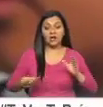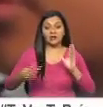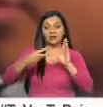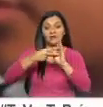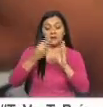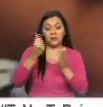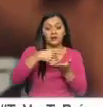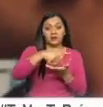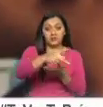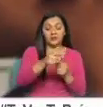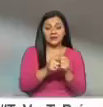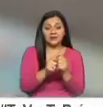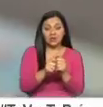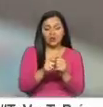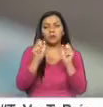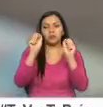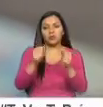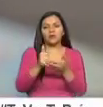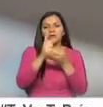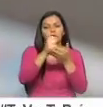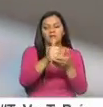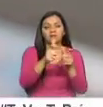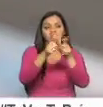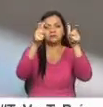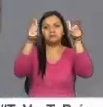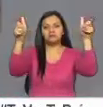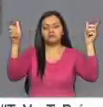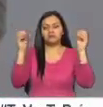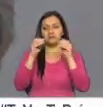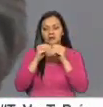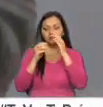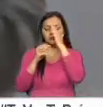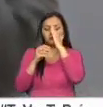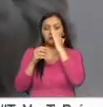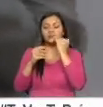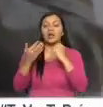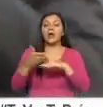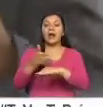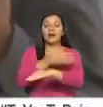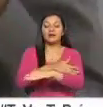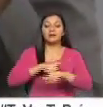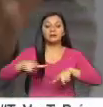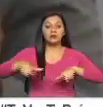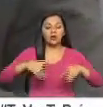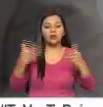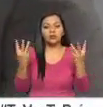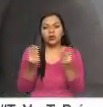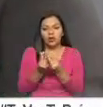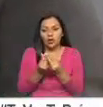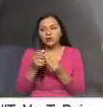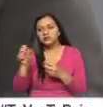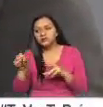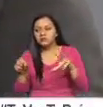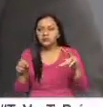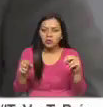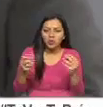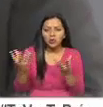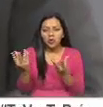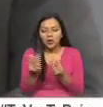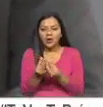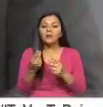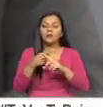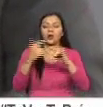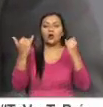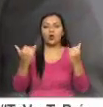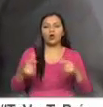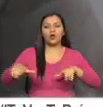de este medio también se han incrementado. Hemos crecido también muchísimo en el tema de los sitios donde se